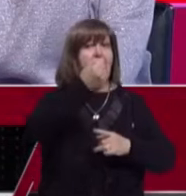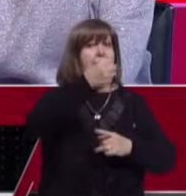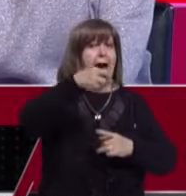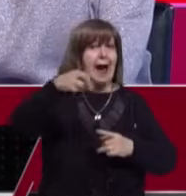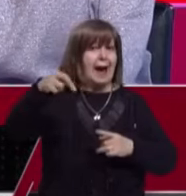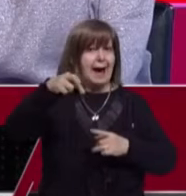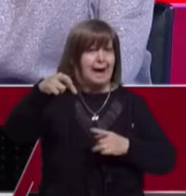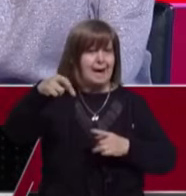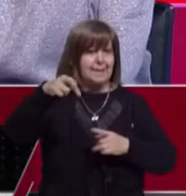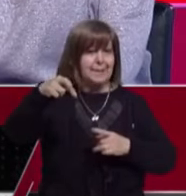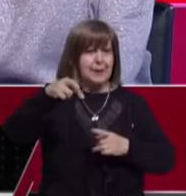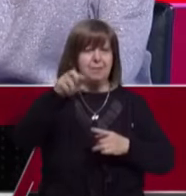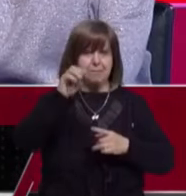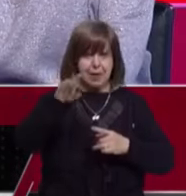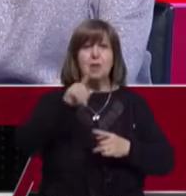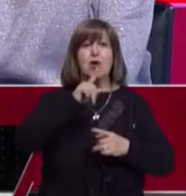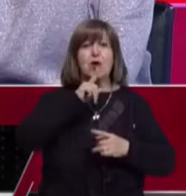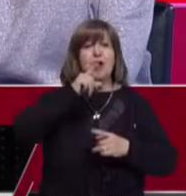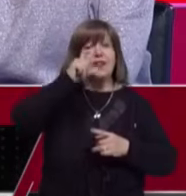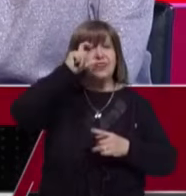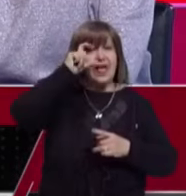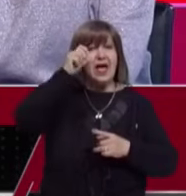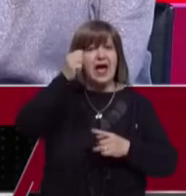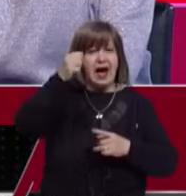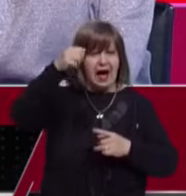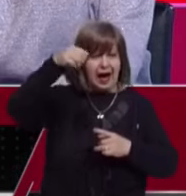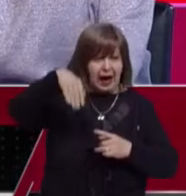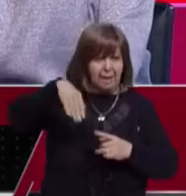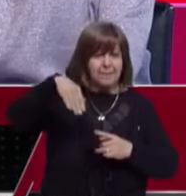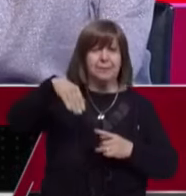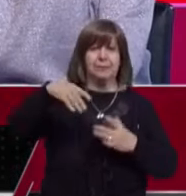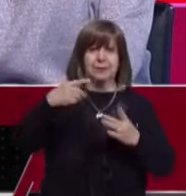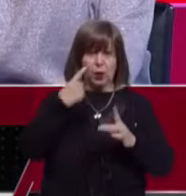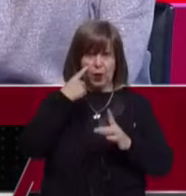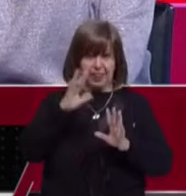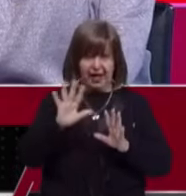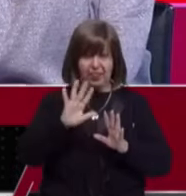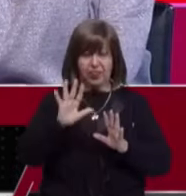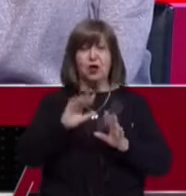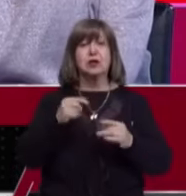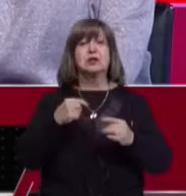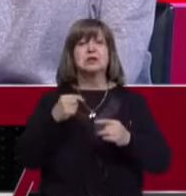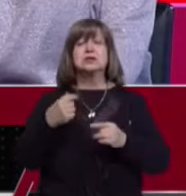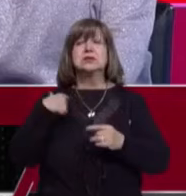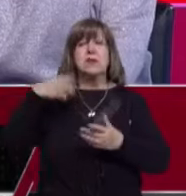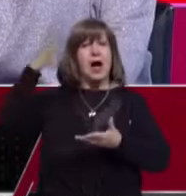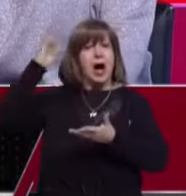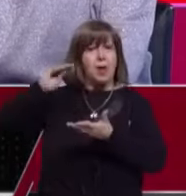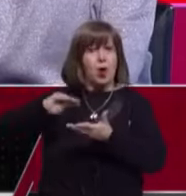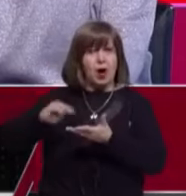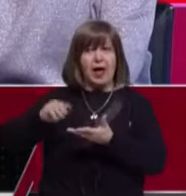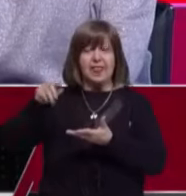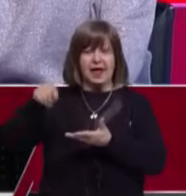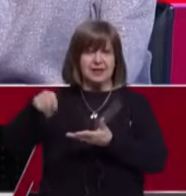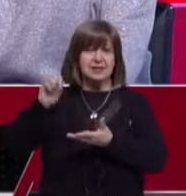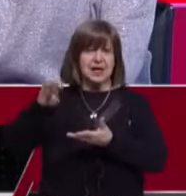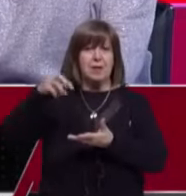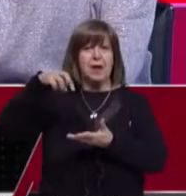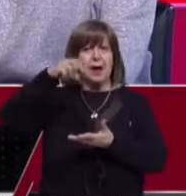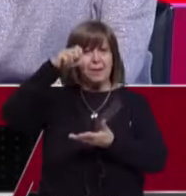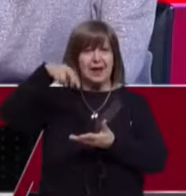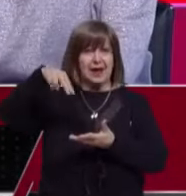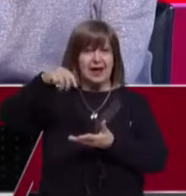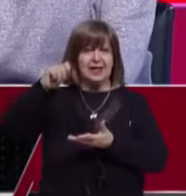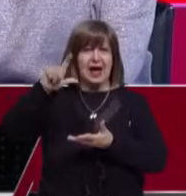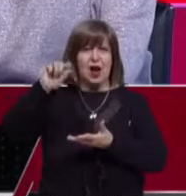Así es, lamentablemente hay muchísimas modalidades y cada vez se especializan más. Estamos con Bárbara Peñalosa, que ella es abogada especialista en ciberdelitos. ¿Qué es esto